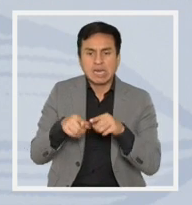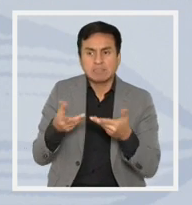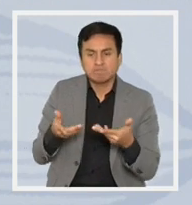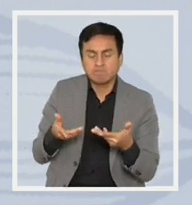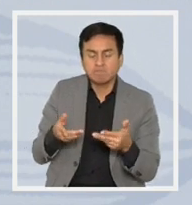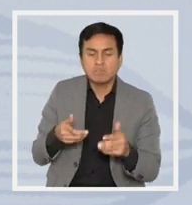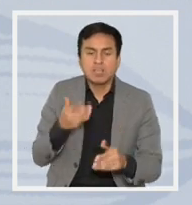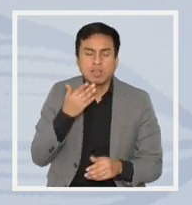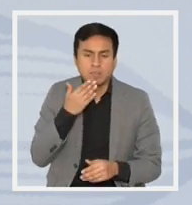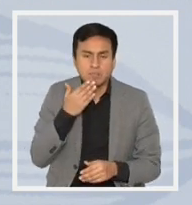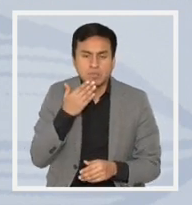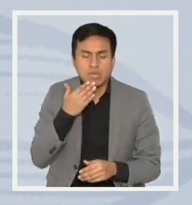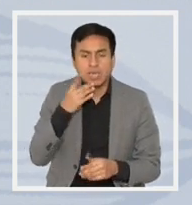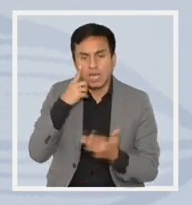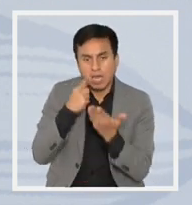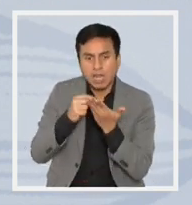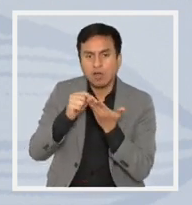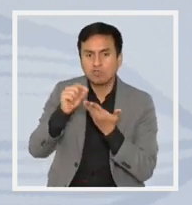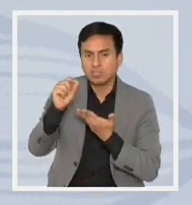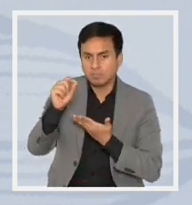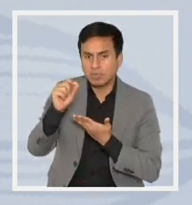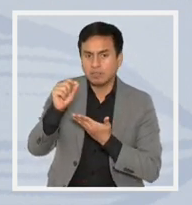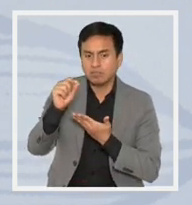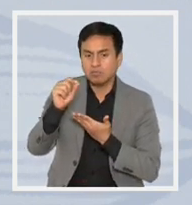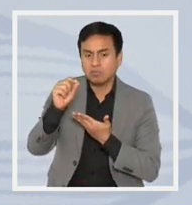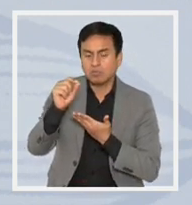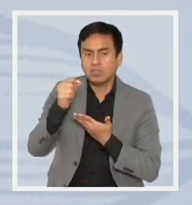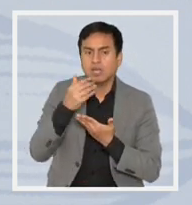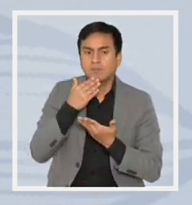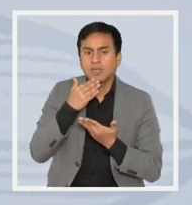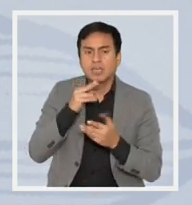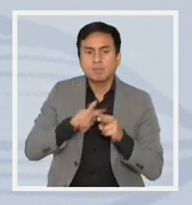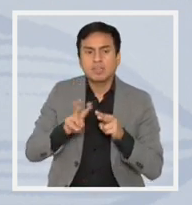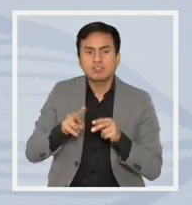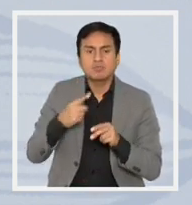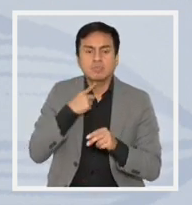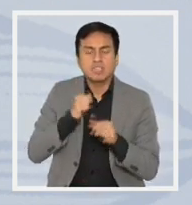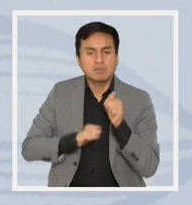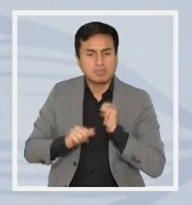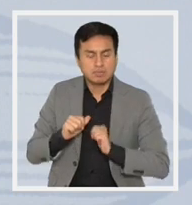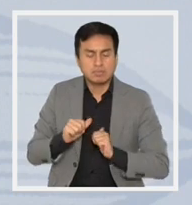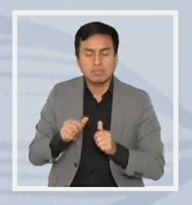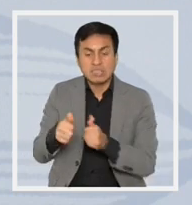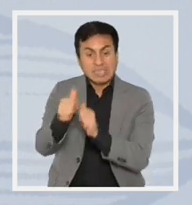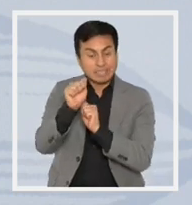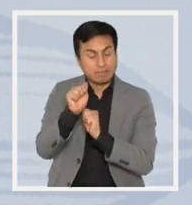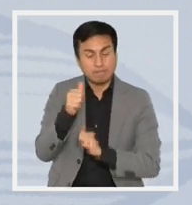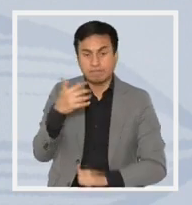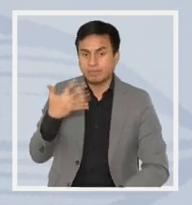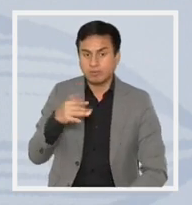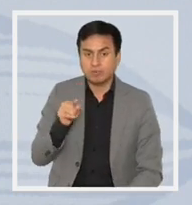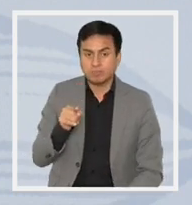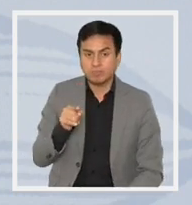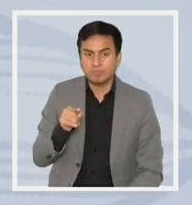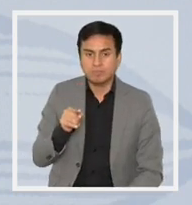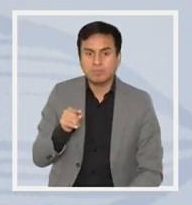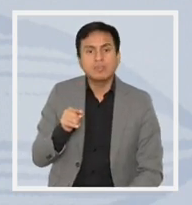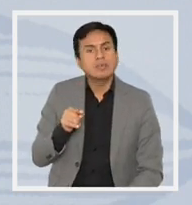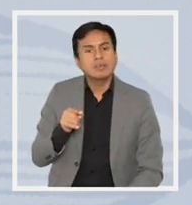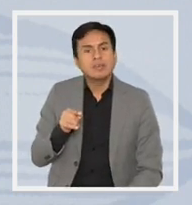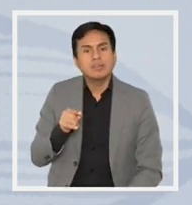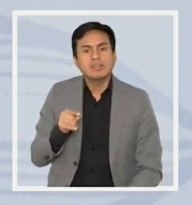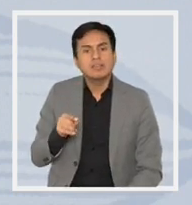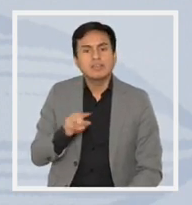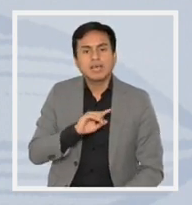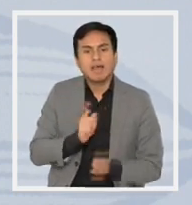existe, además del reconocimiento y la reparación de las víctimas. Y este es un gran desafío que